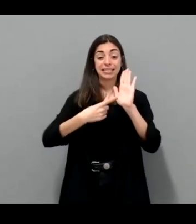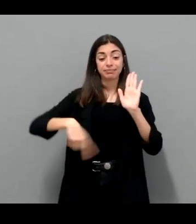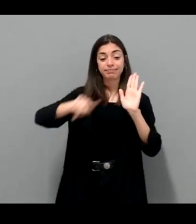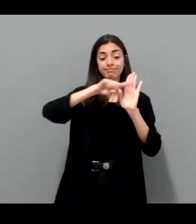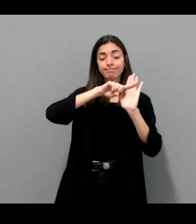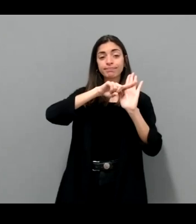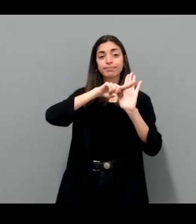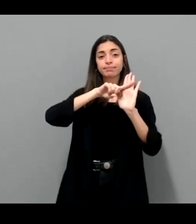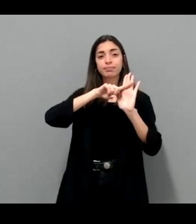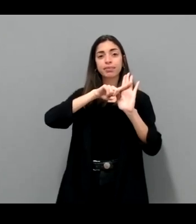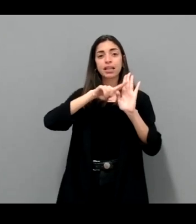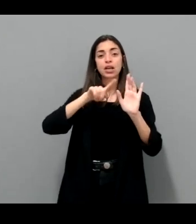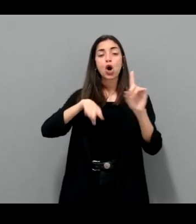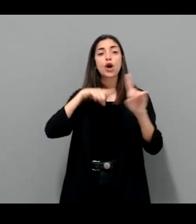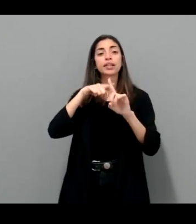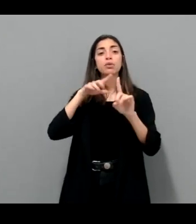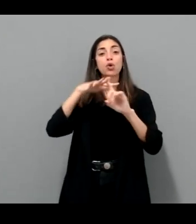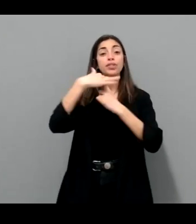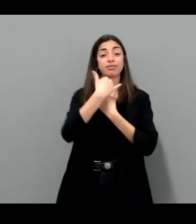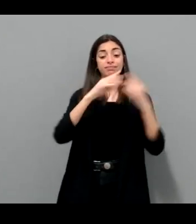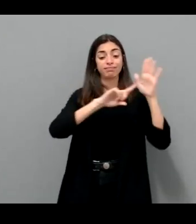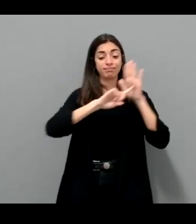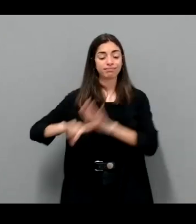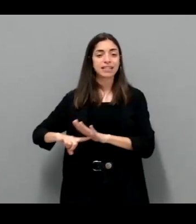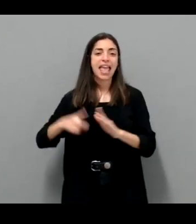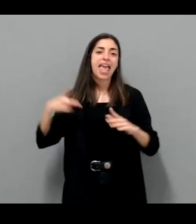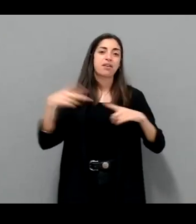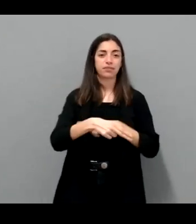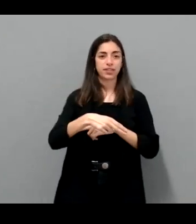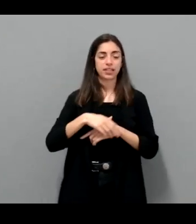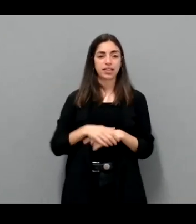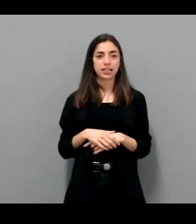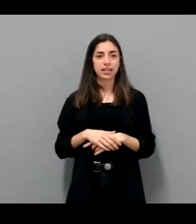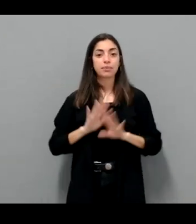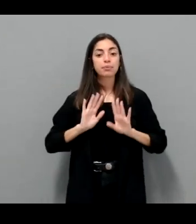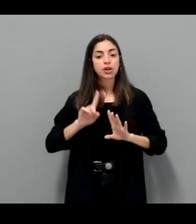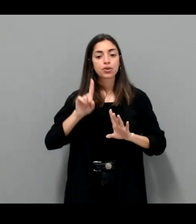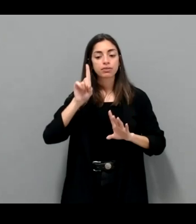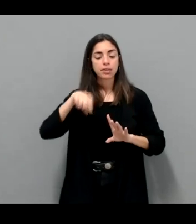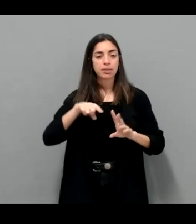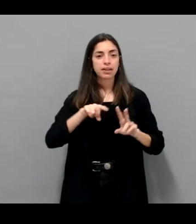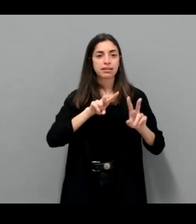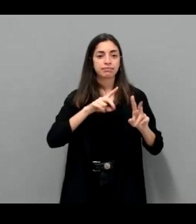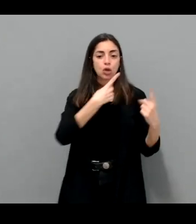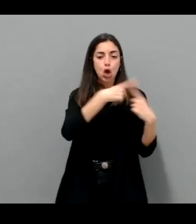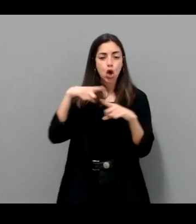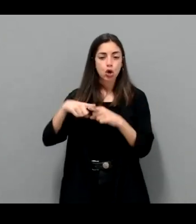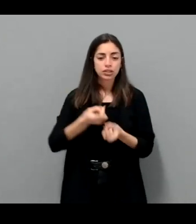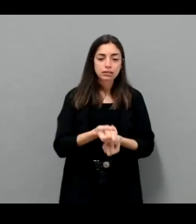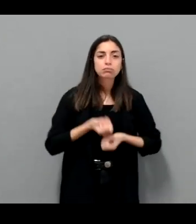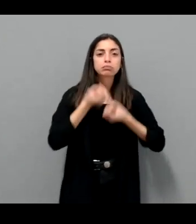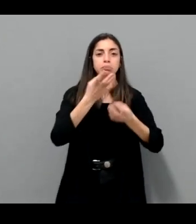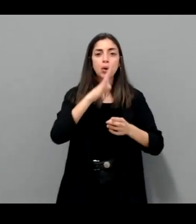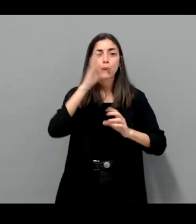estas situaciones de discriminación. Pero me gustaría aportar algunos aspectos en los que el índice de